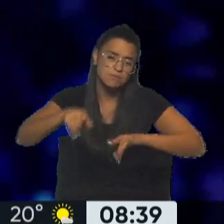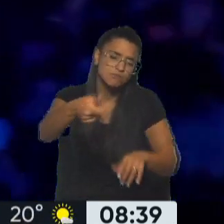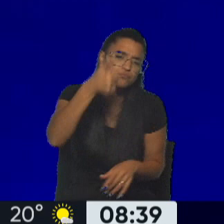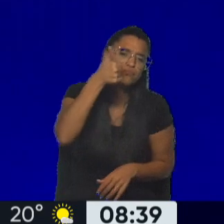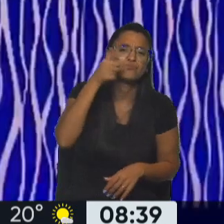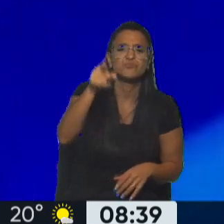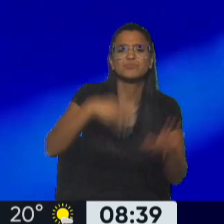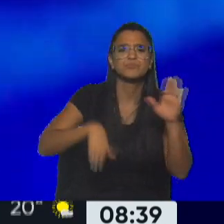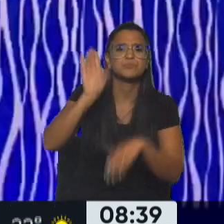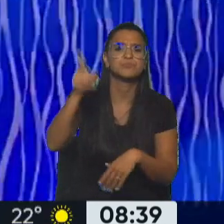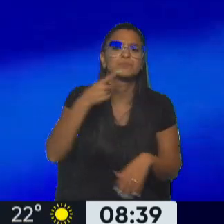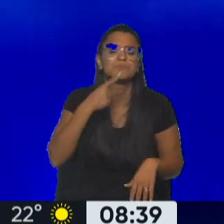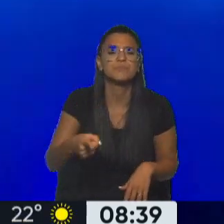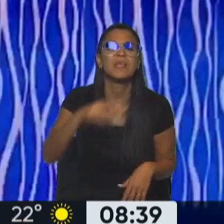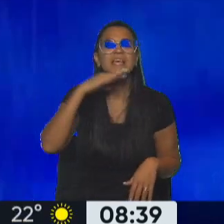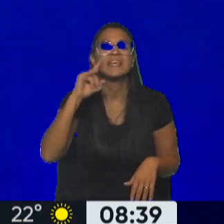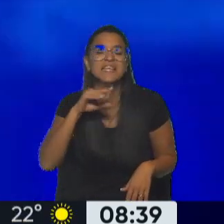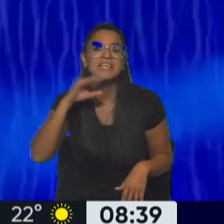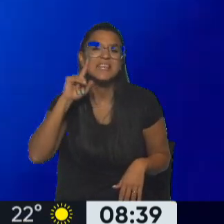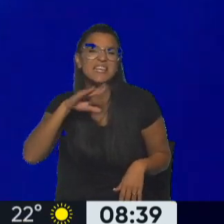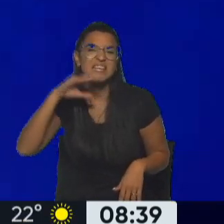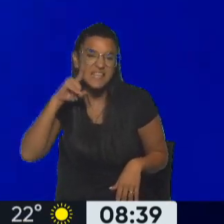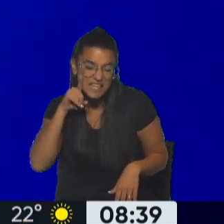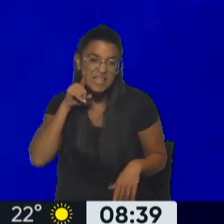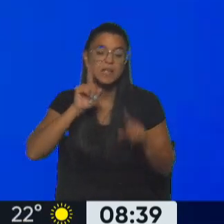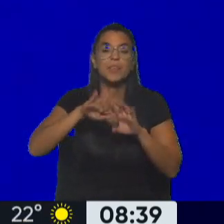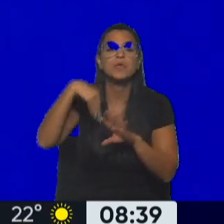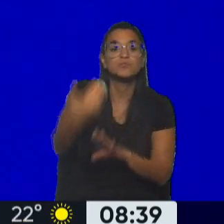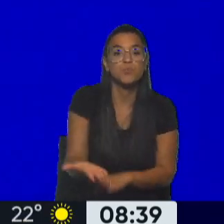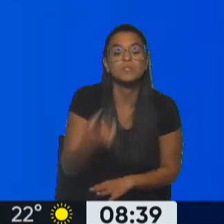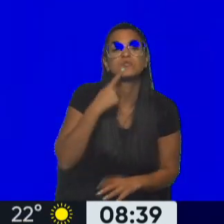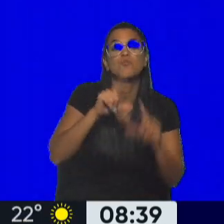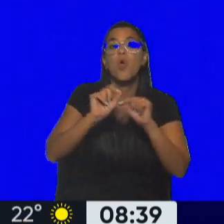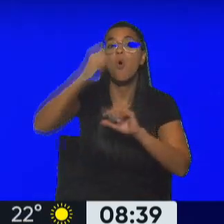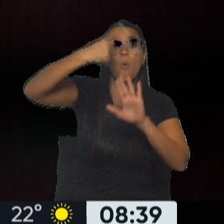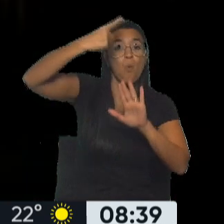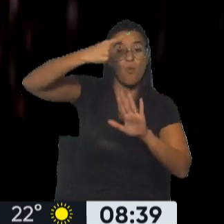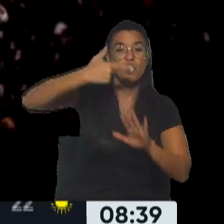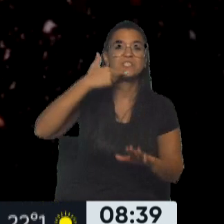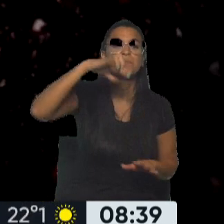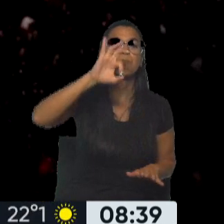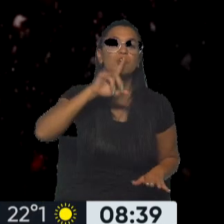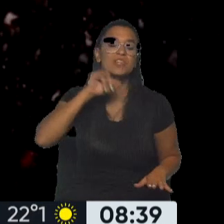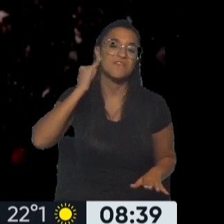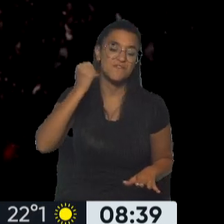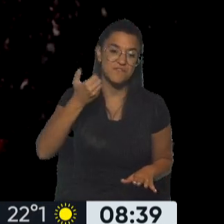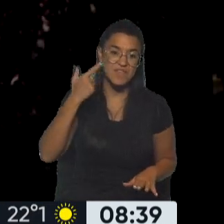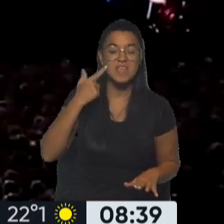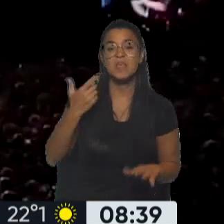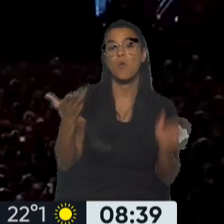en especial con su versión de Jijiji. Además, más tarde sería número uno mundial en Spotify por su versión con el